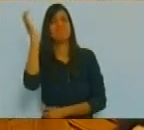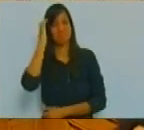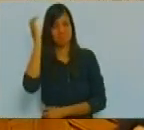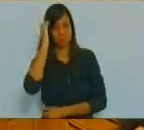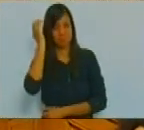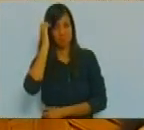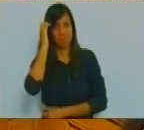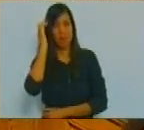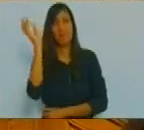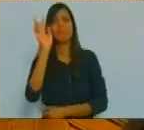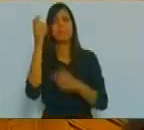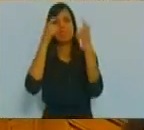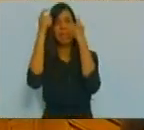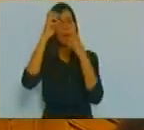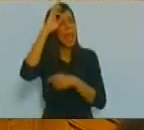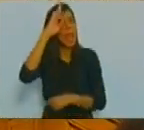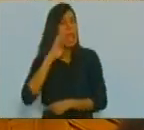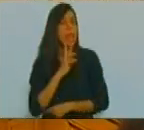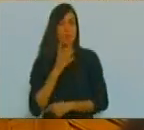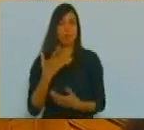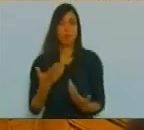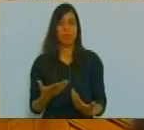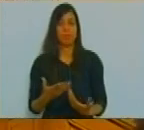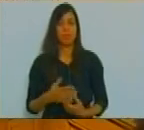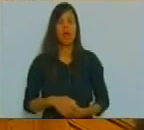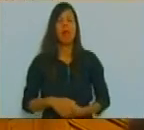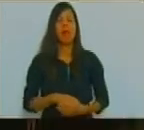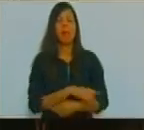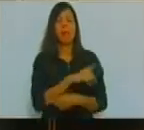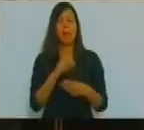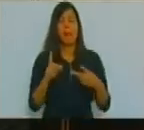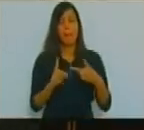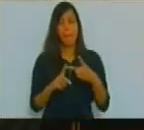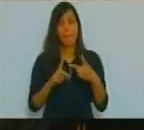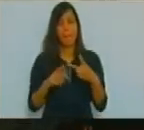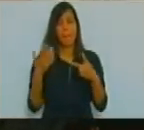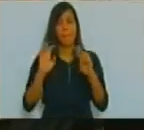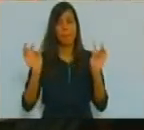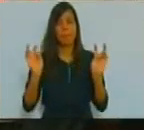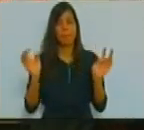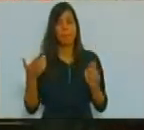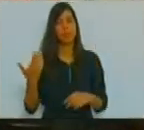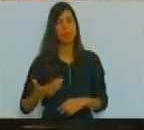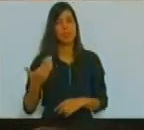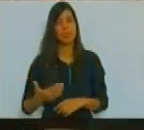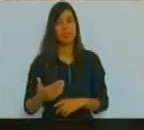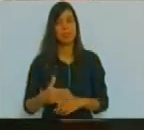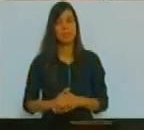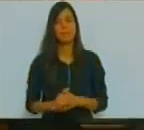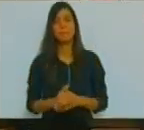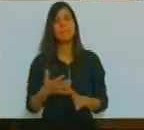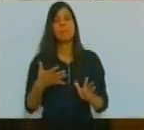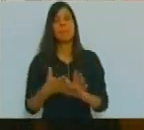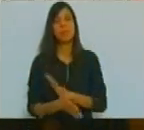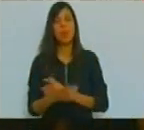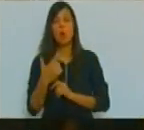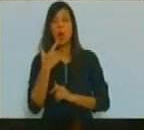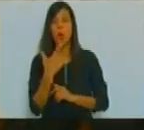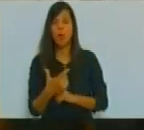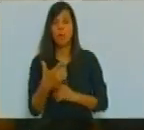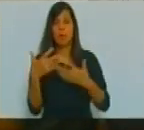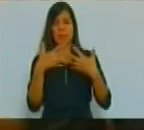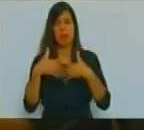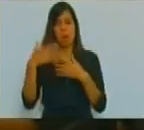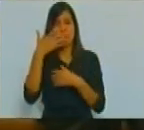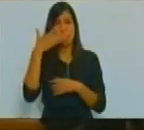así el otro aspecto fundamental además del fariseísmo en la lucha contra el